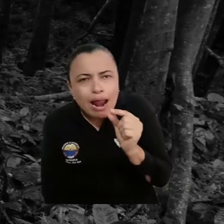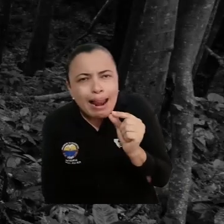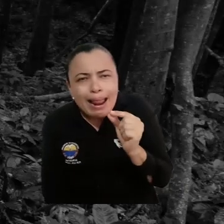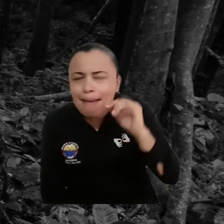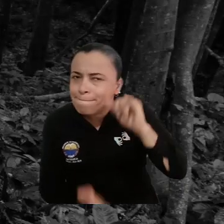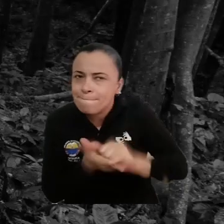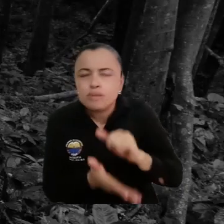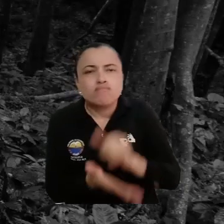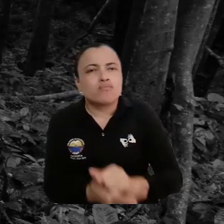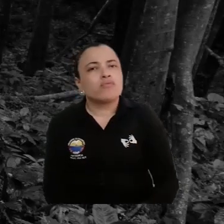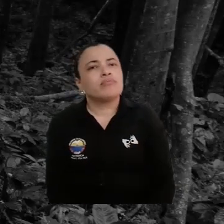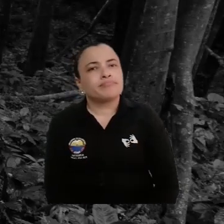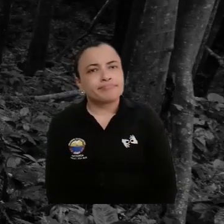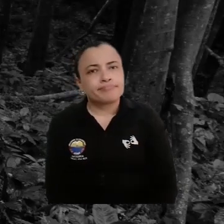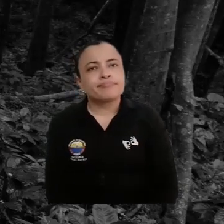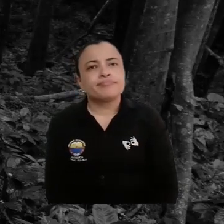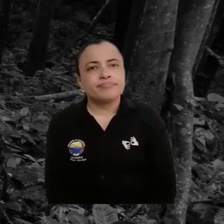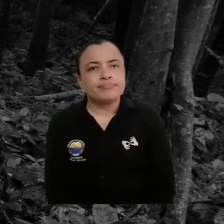grano.